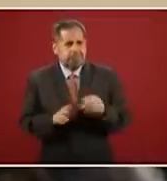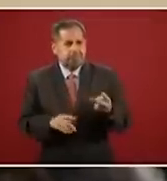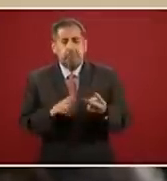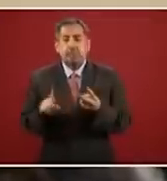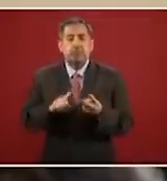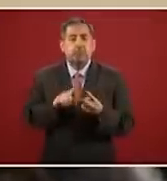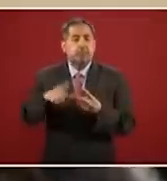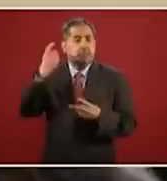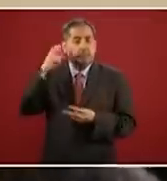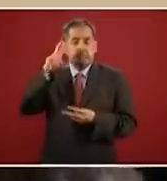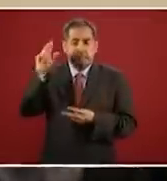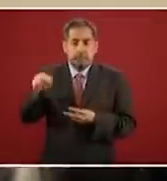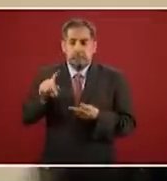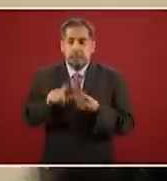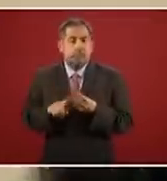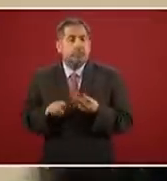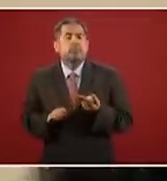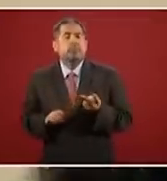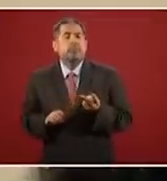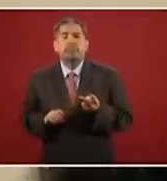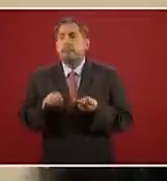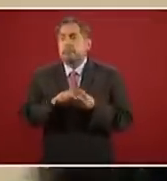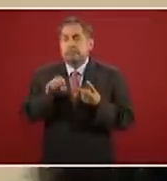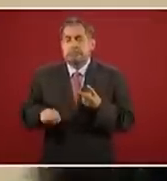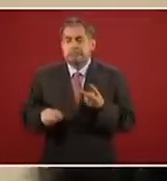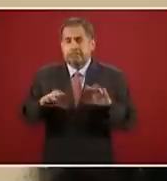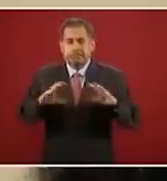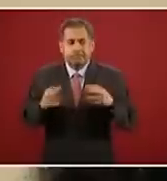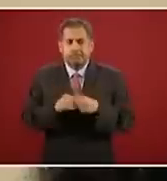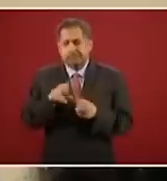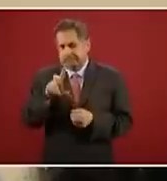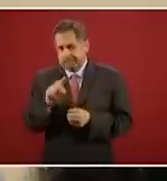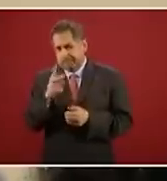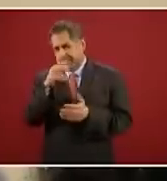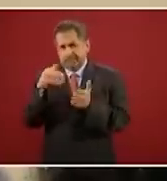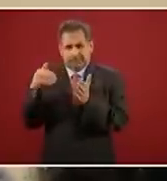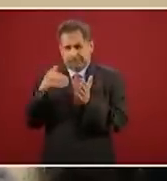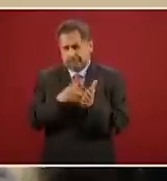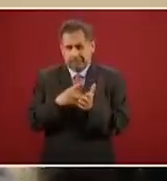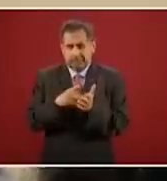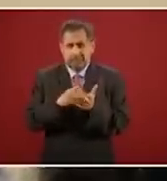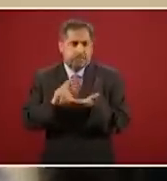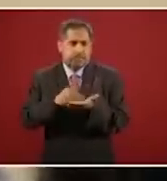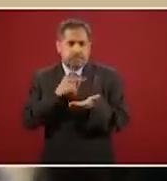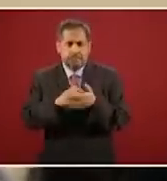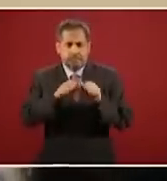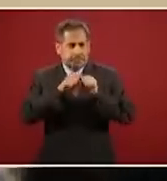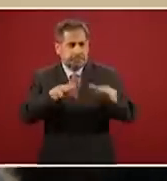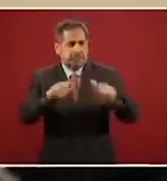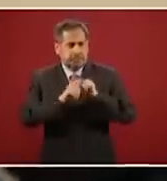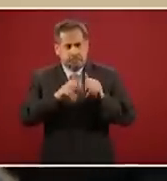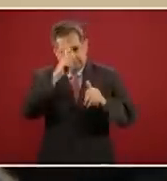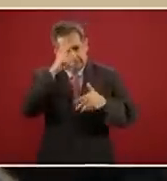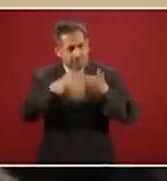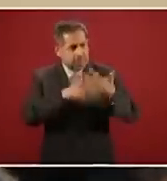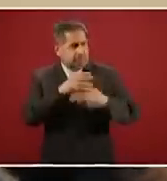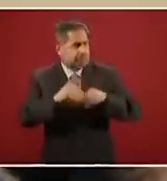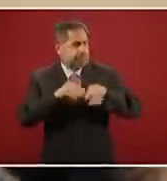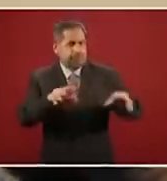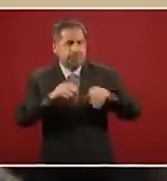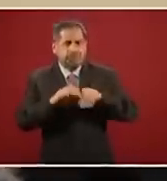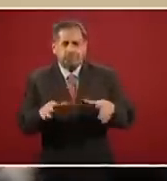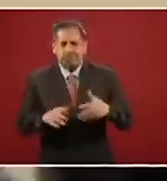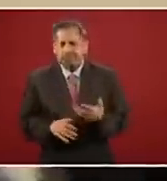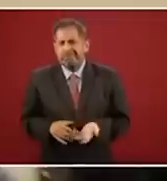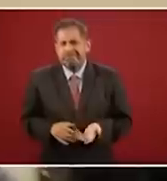de Quintana Roo, por esto, por ejemplo, que este año acumuló 32,000 reproducciones de violencia. Entonces, ¿cómo hacer